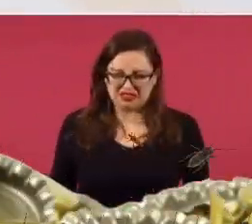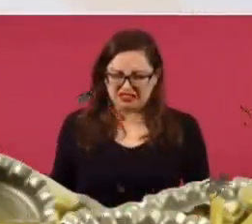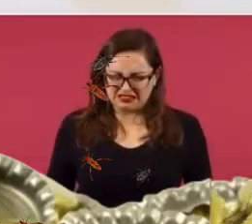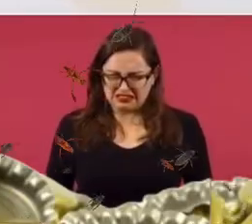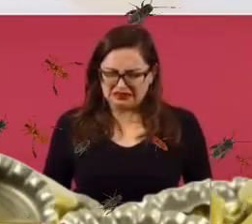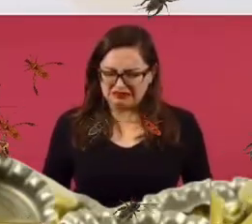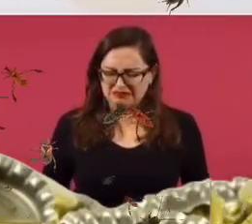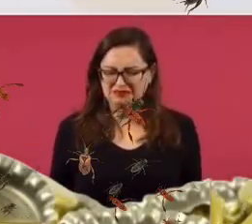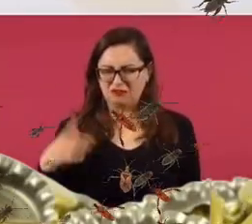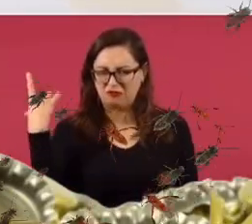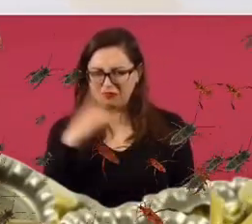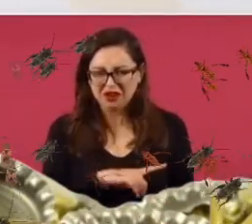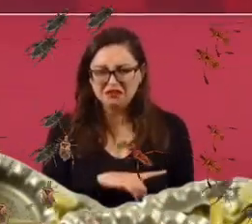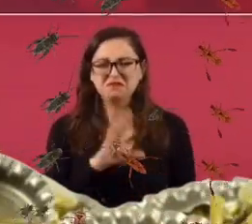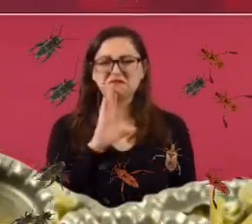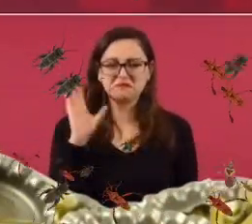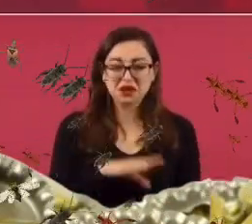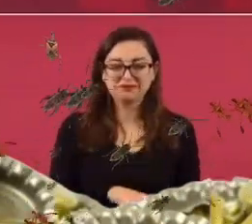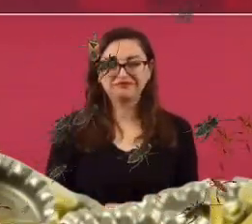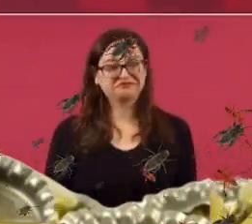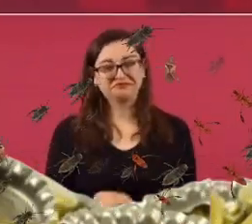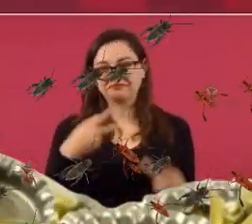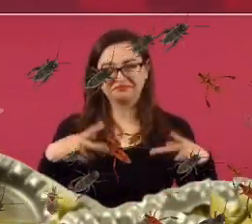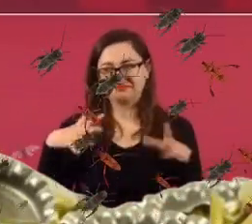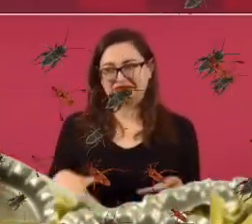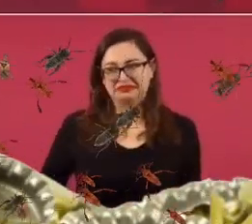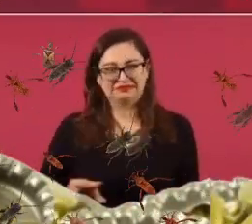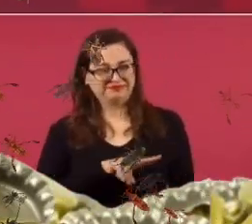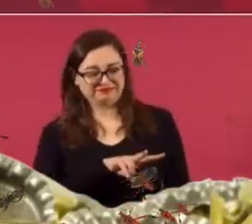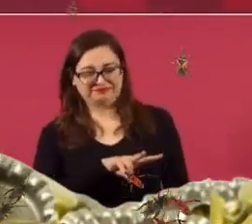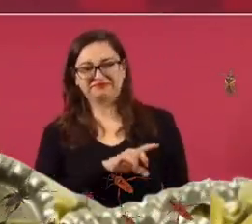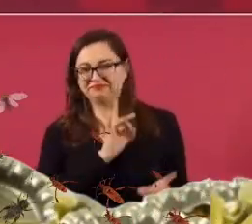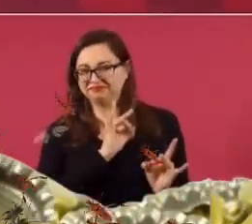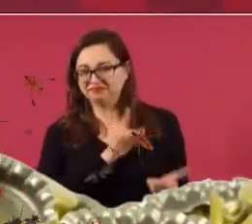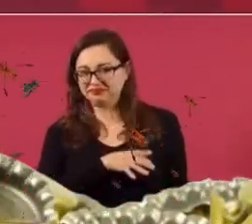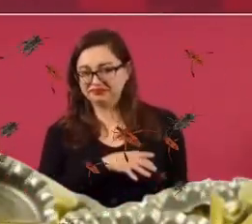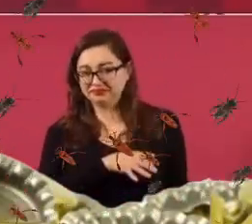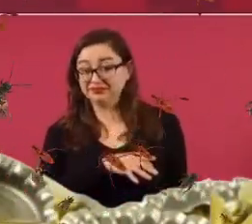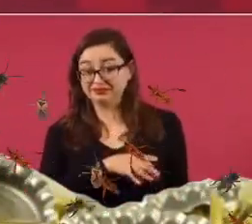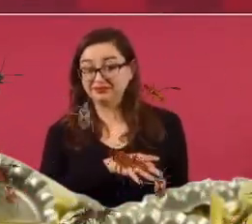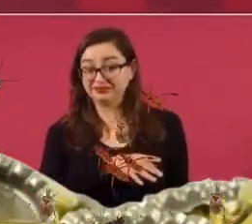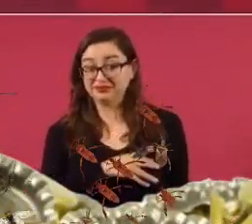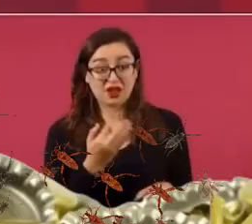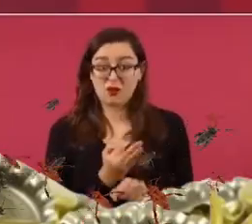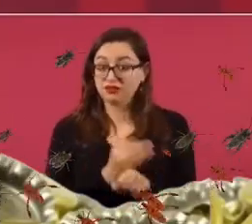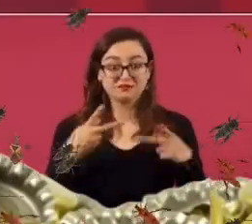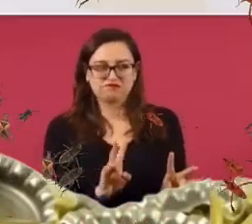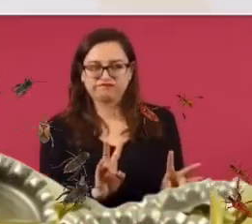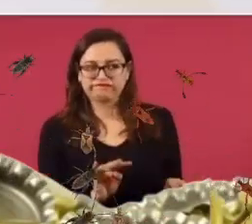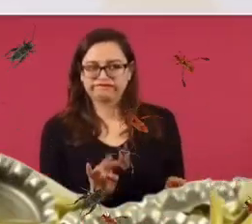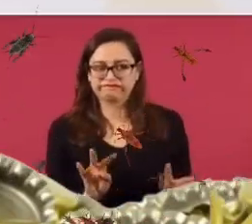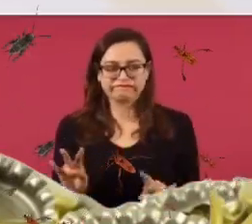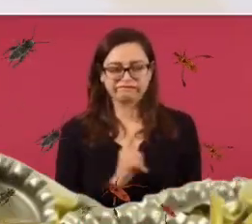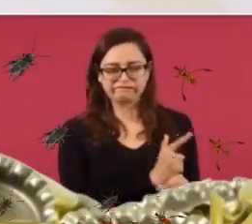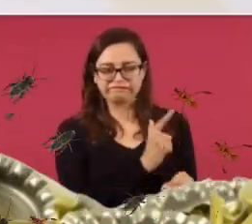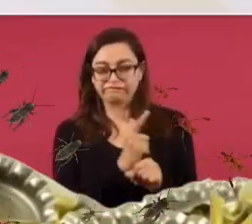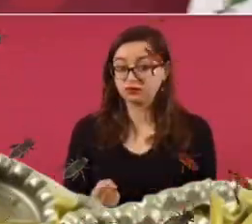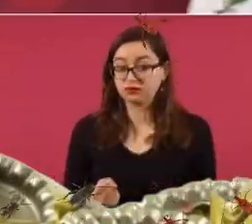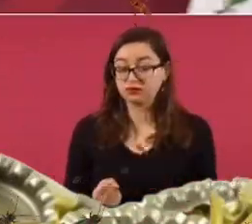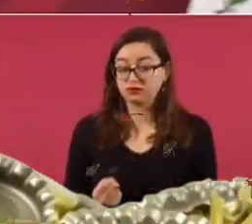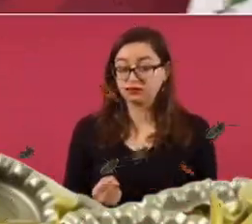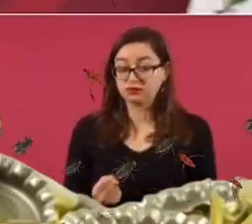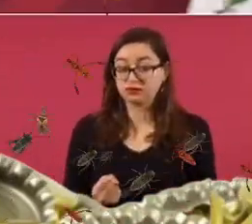de manera ruda, se les revierte. Porque el pueblo está muy consciente de que se quiere